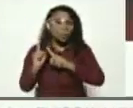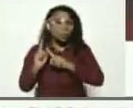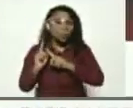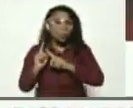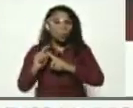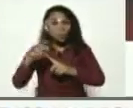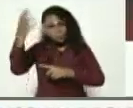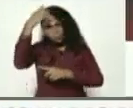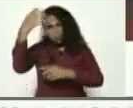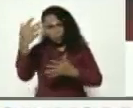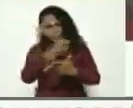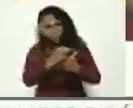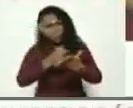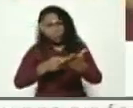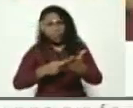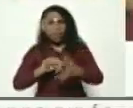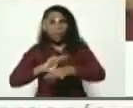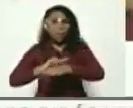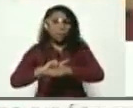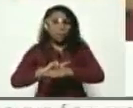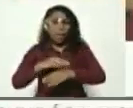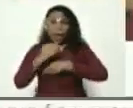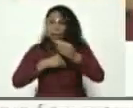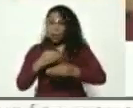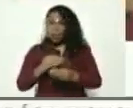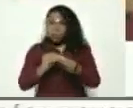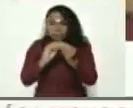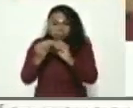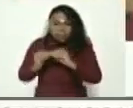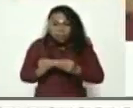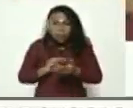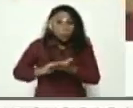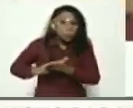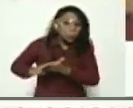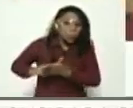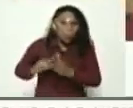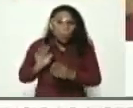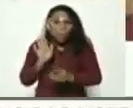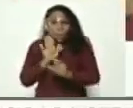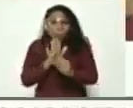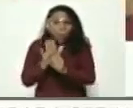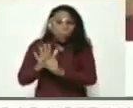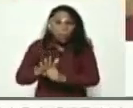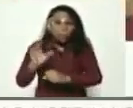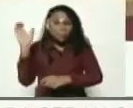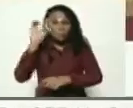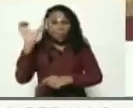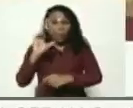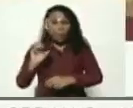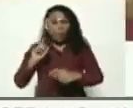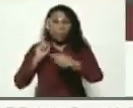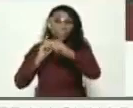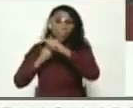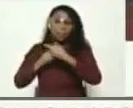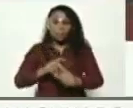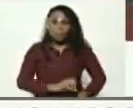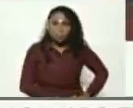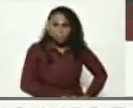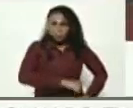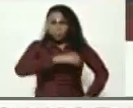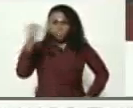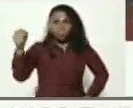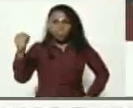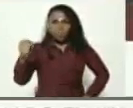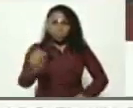escrito mucho y los doctores han querido arreglarlo a su modo. En Caracas, al instante, desenvainaron las